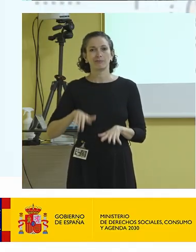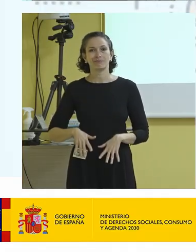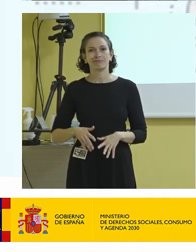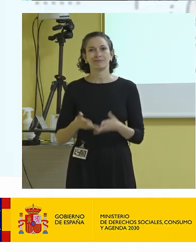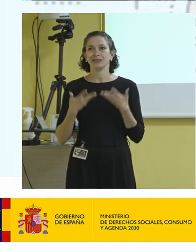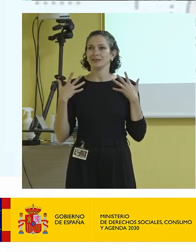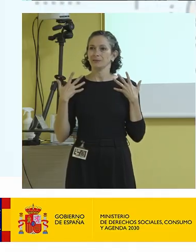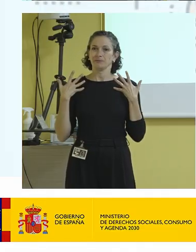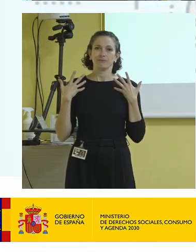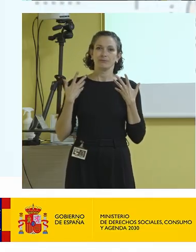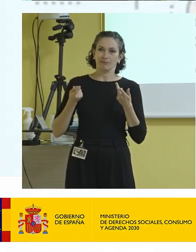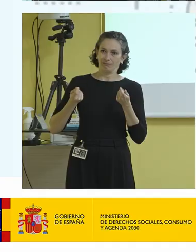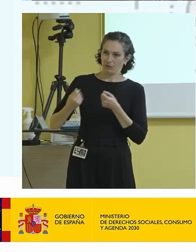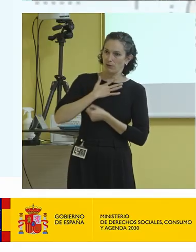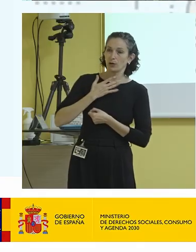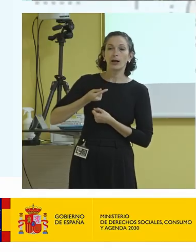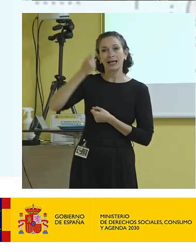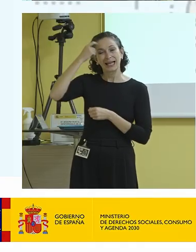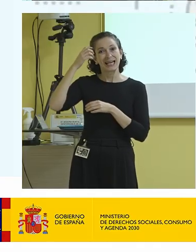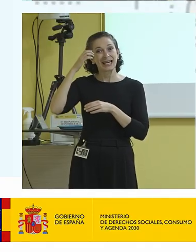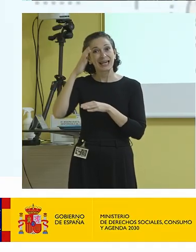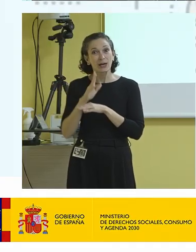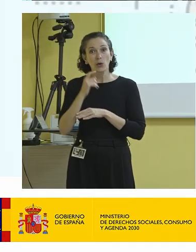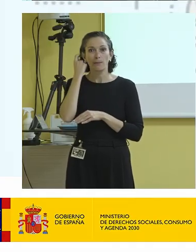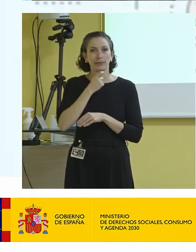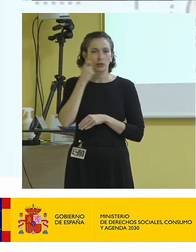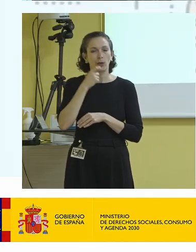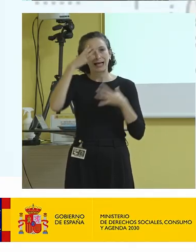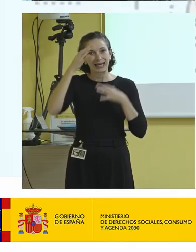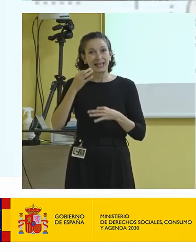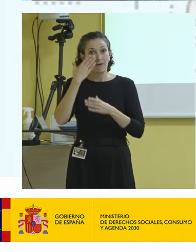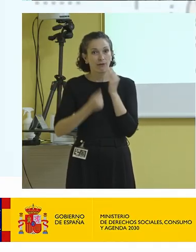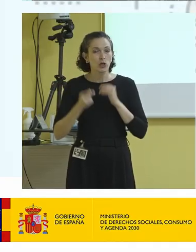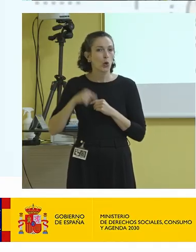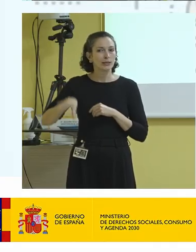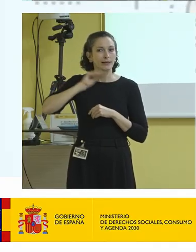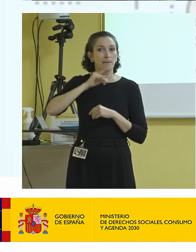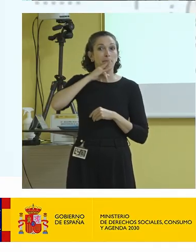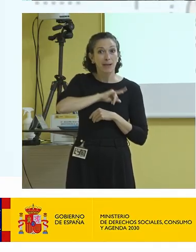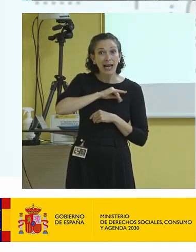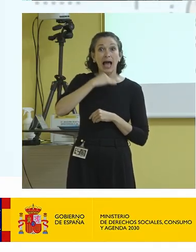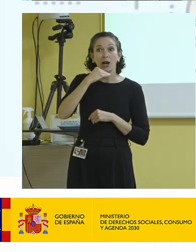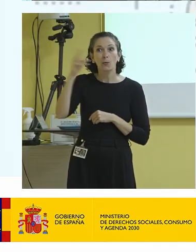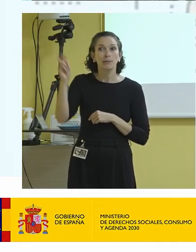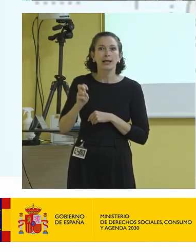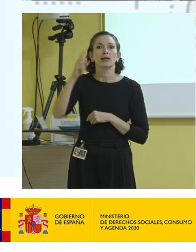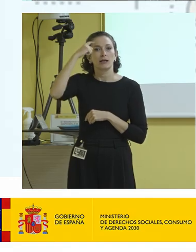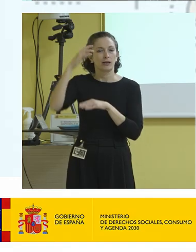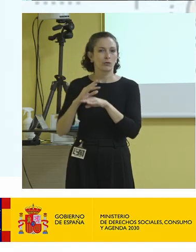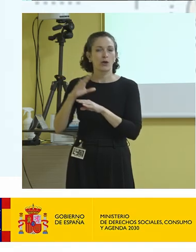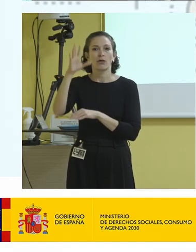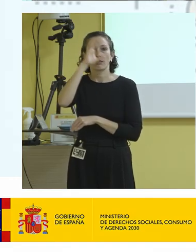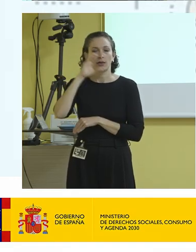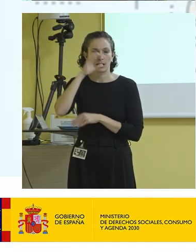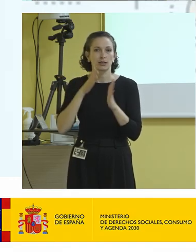neuromitos. ¿Qué es un neuromito? Pues es una creencia errónea o una mala interpretación de algo que viene de la neurociencia. Es decir, al final es